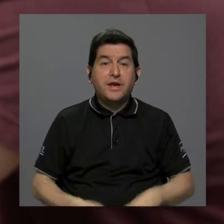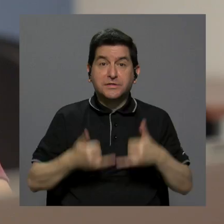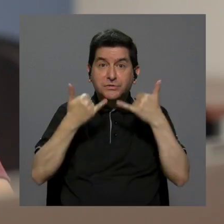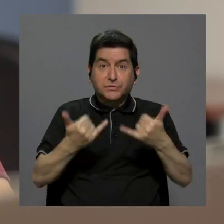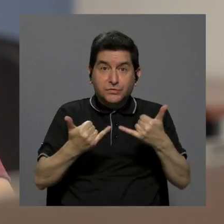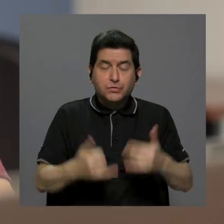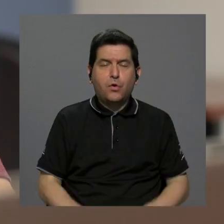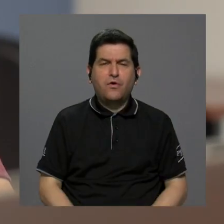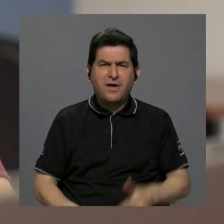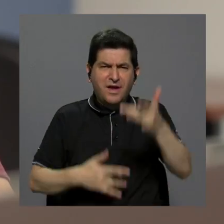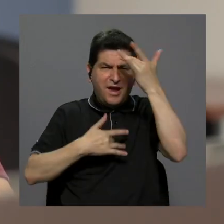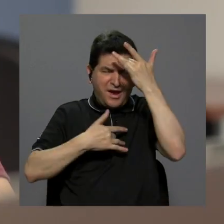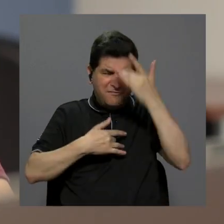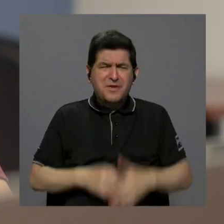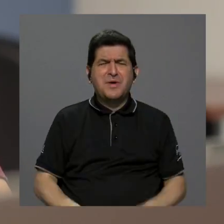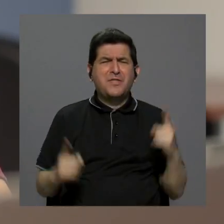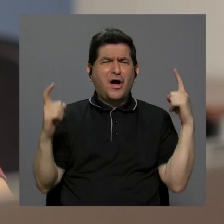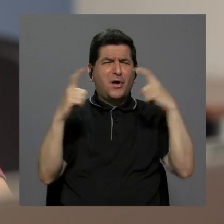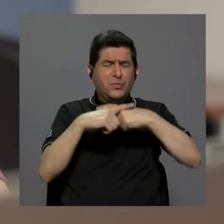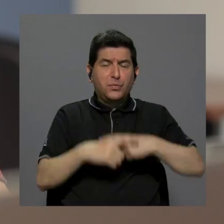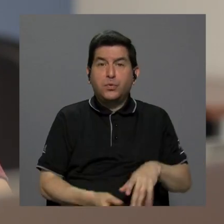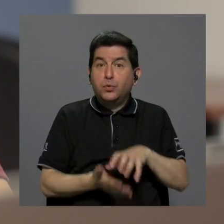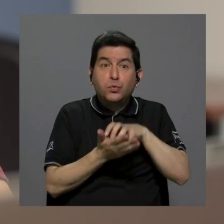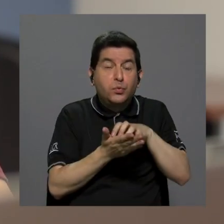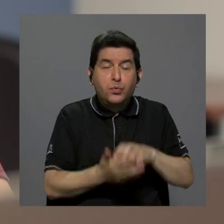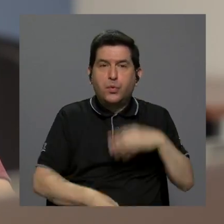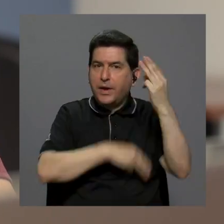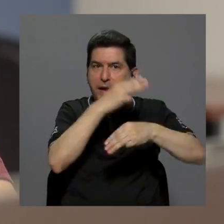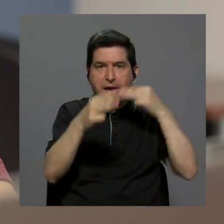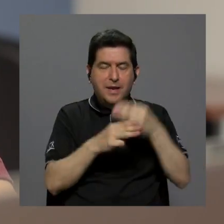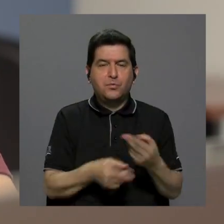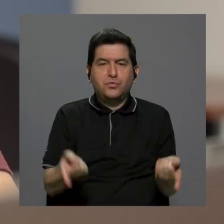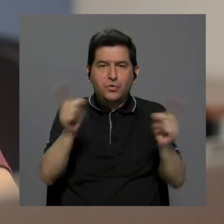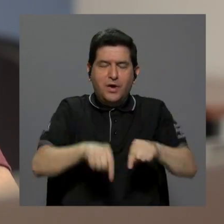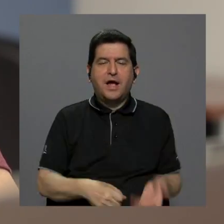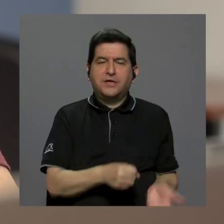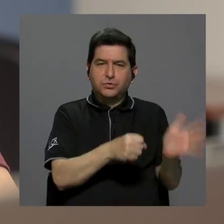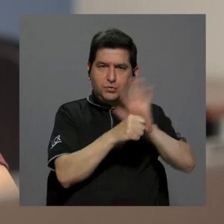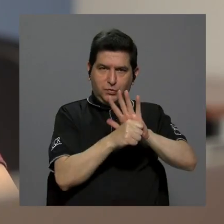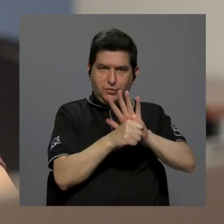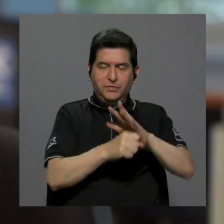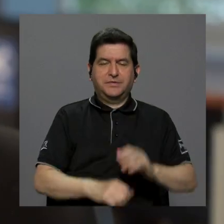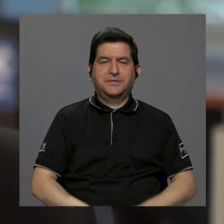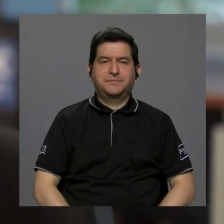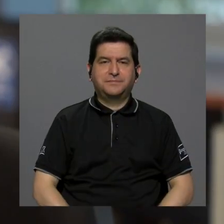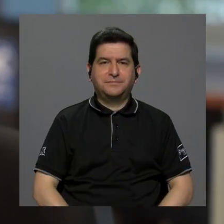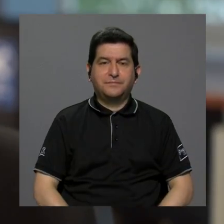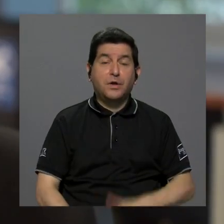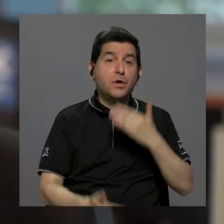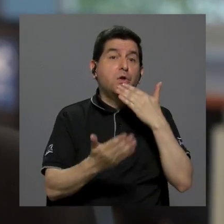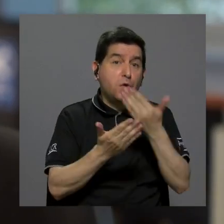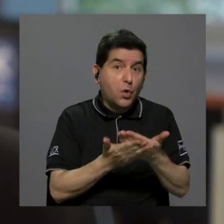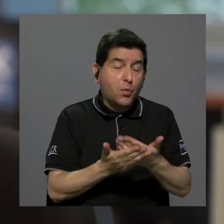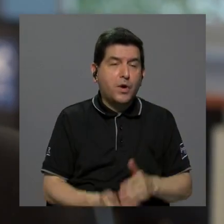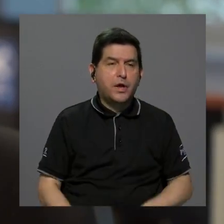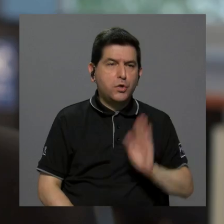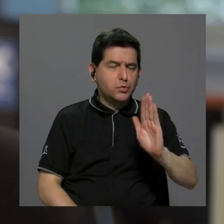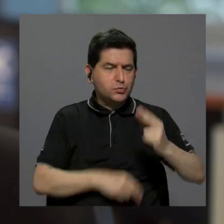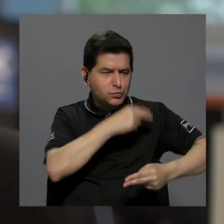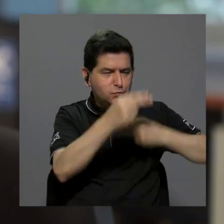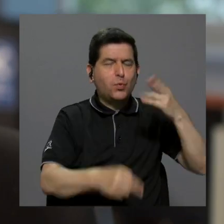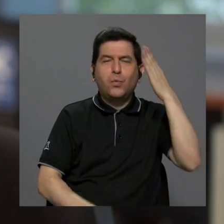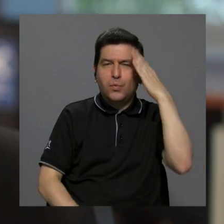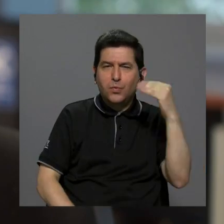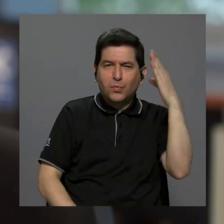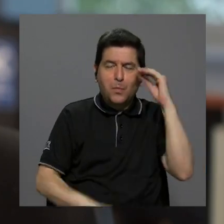vivo de una enfermedad tan compleja e incierta para el mundo como la COVID-19. Lo bueno es que su legado